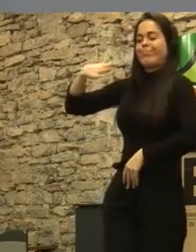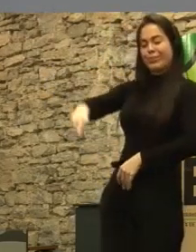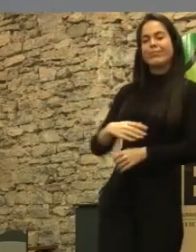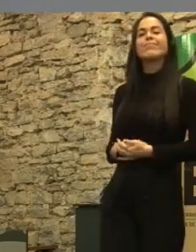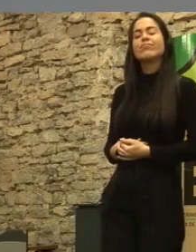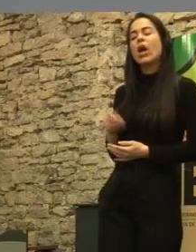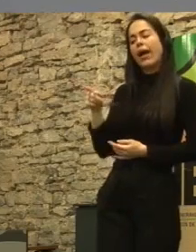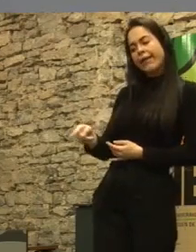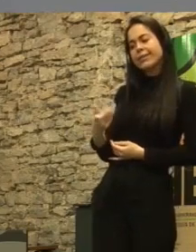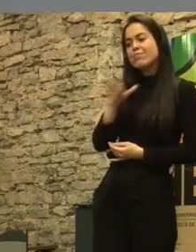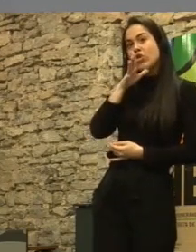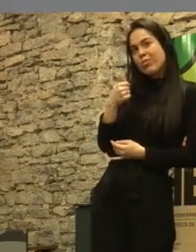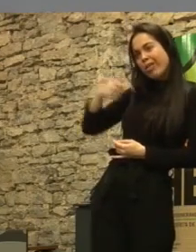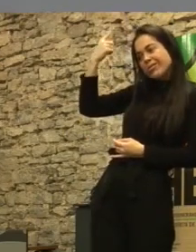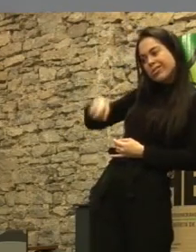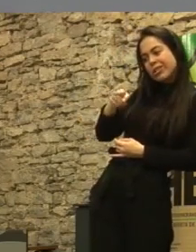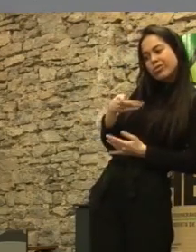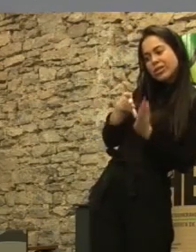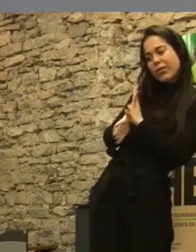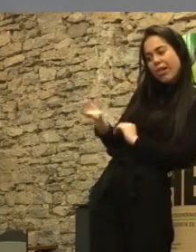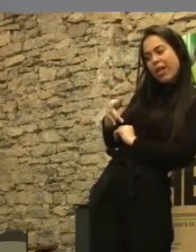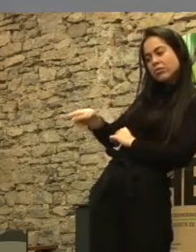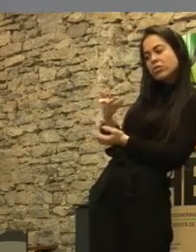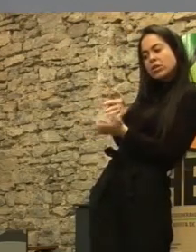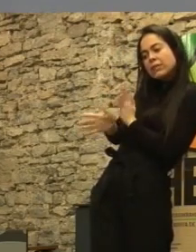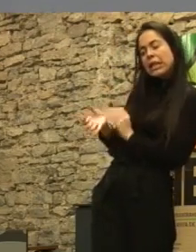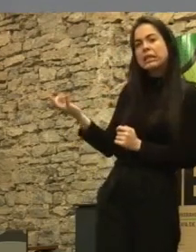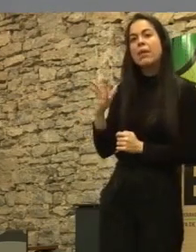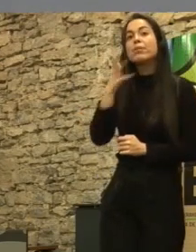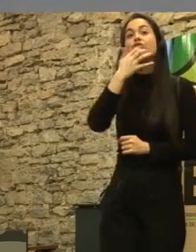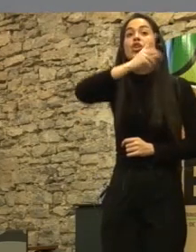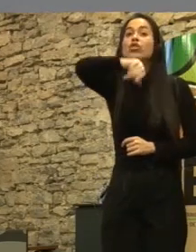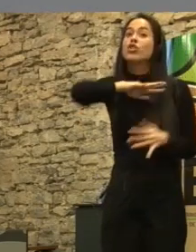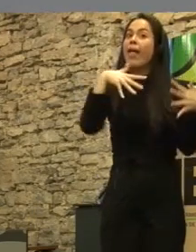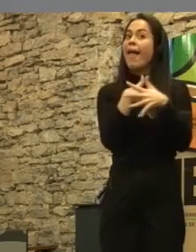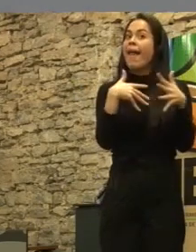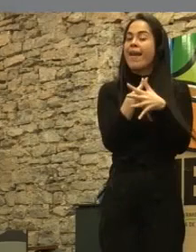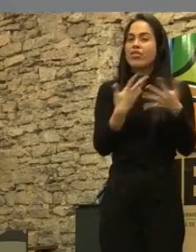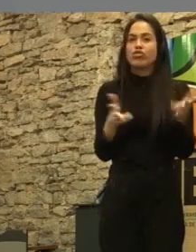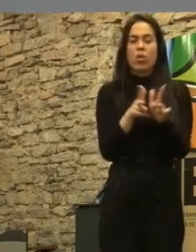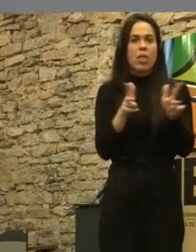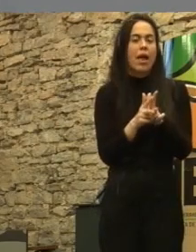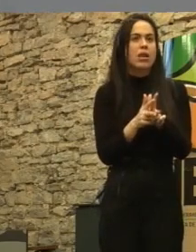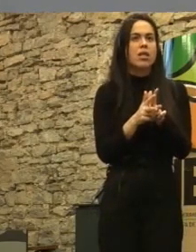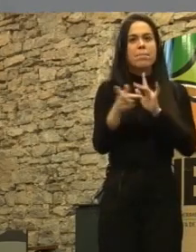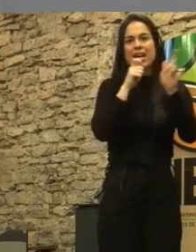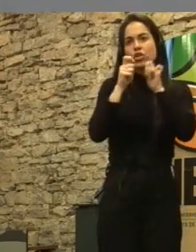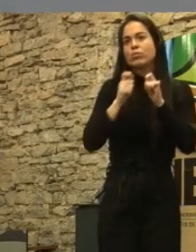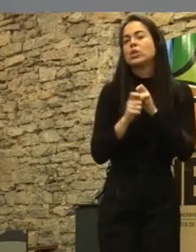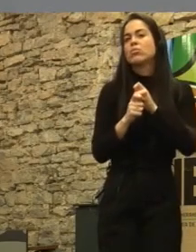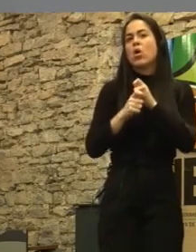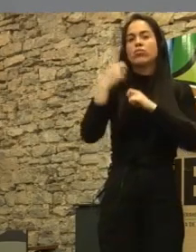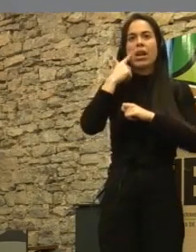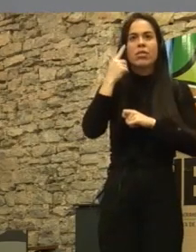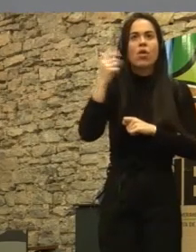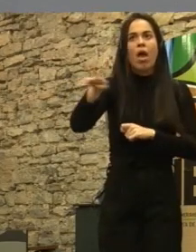Perfecto. El problema ahora mismo es que en las circunstancias en las que estamos, con las redes sociales, con la crisis de legitimidad del periodismo, con una serie del periodismo tradicional, con una